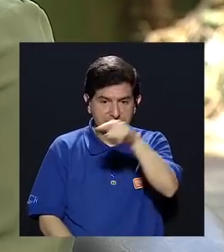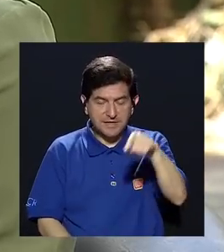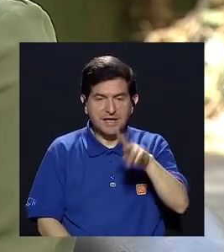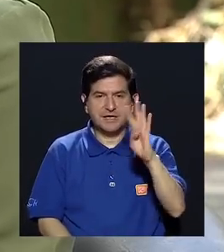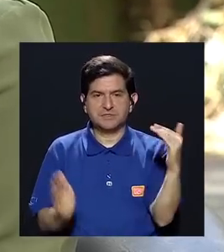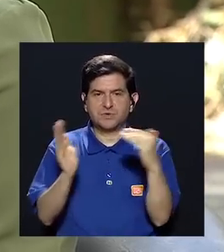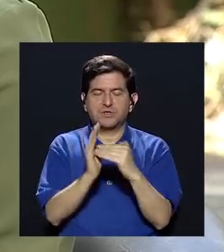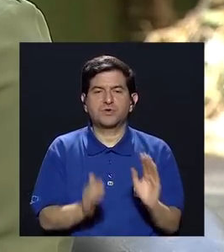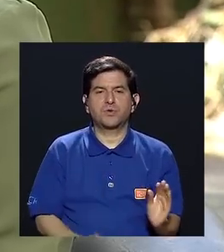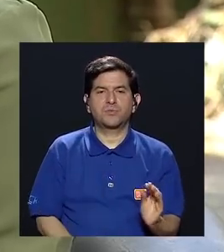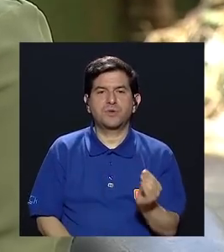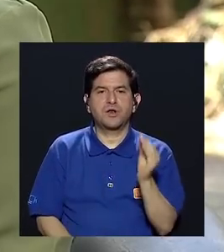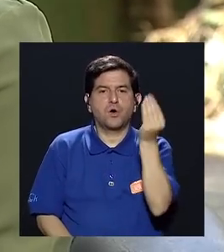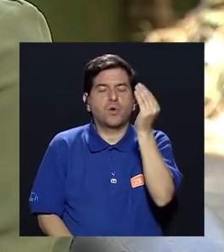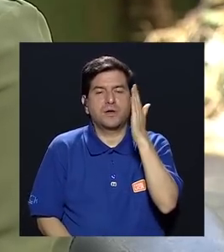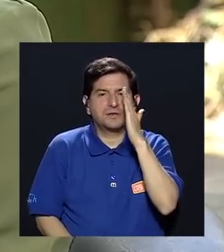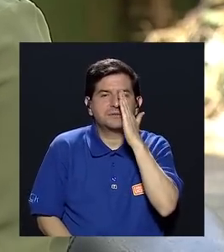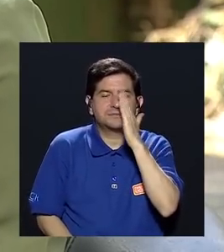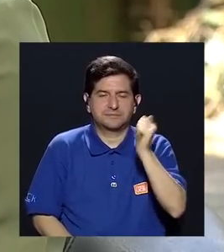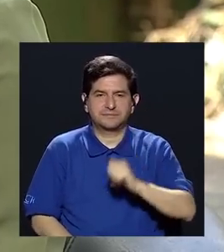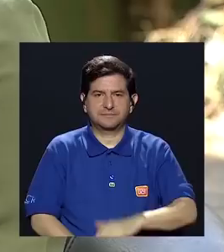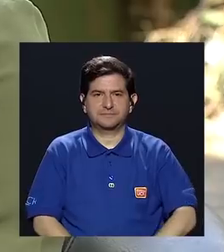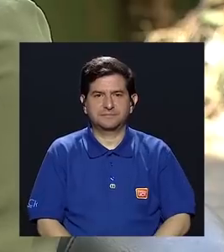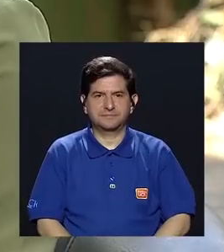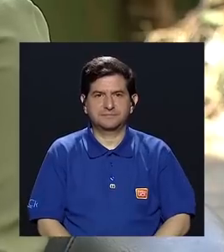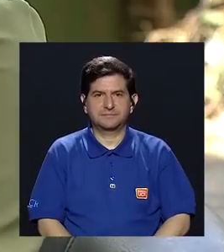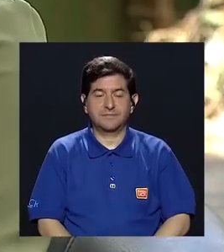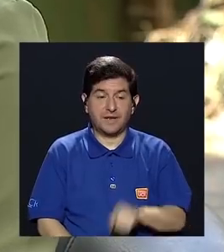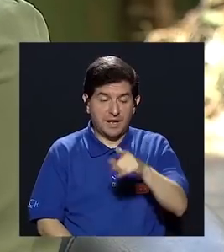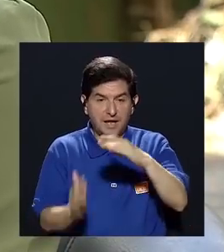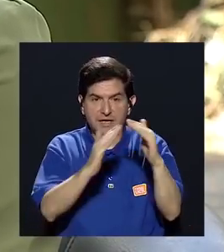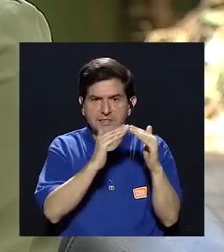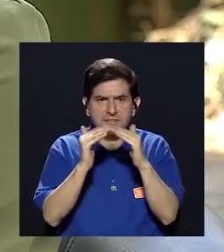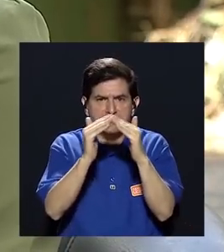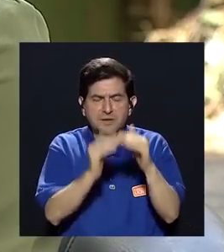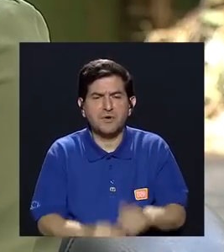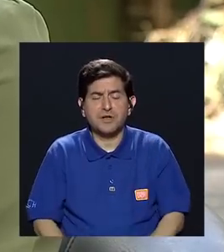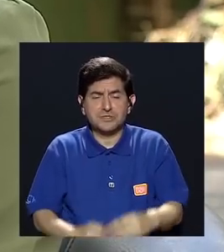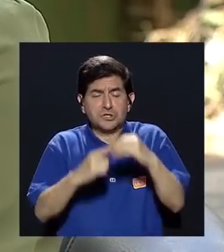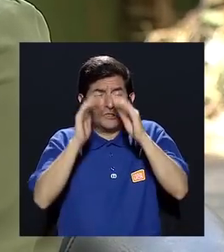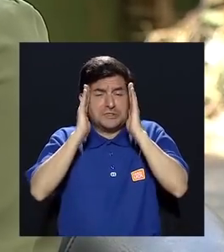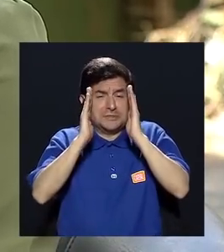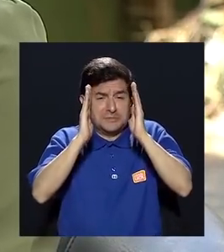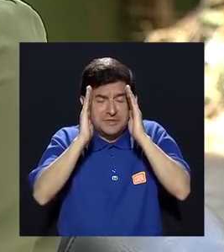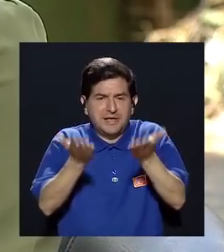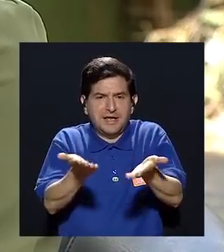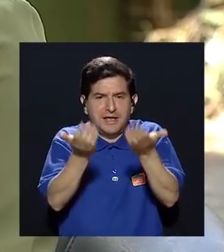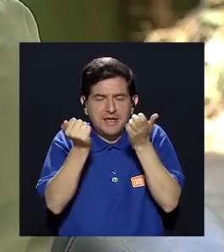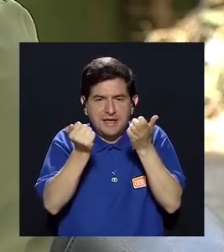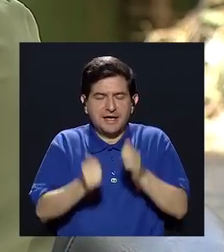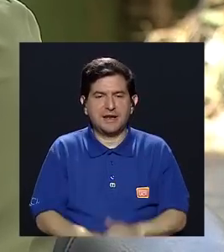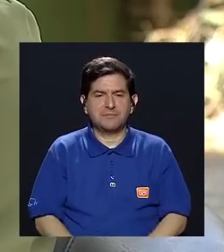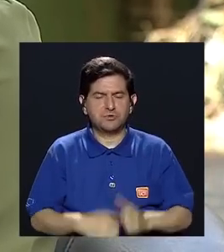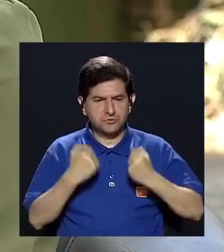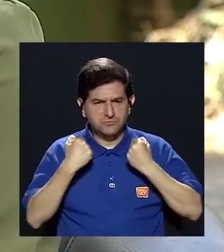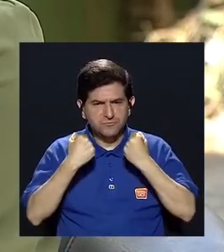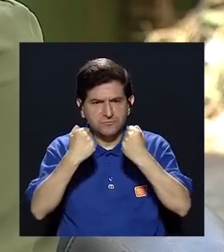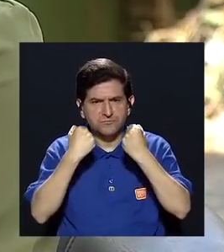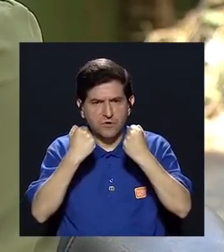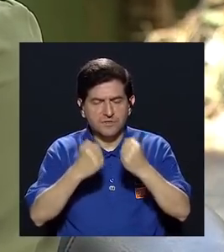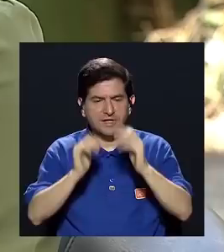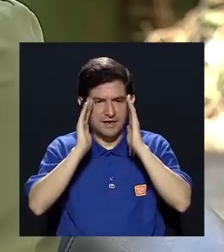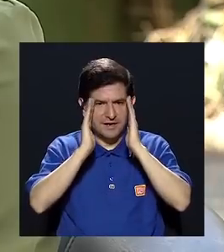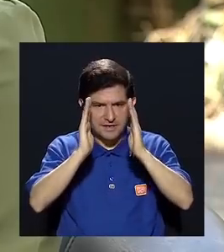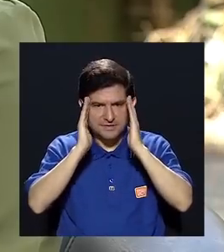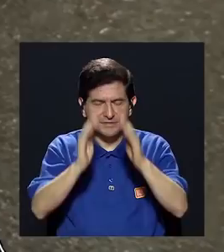cuales 4,000 son adolescentes madres, que son una población muy, muy prioritaria y que queremos pues apuntar a fortalecer más